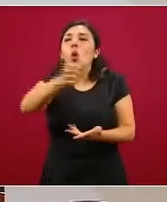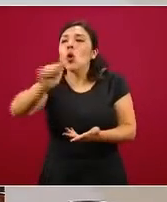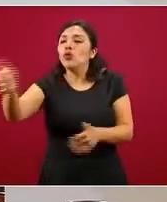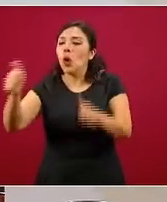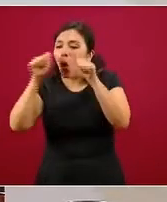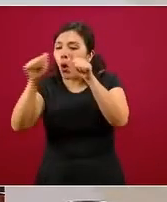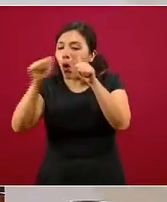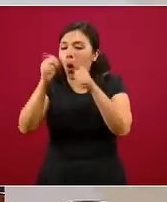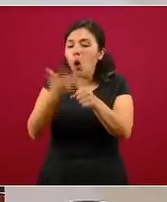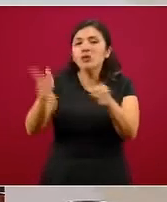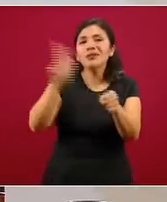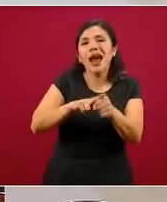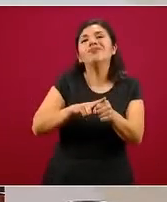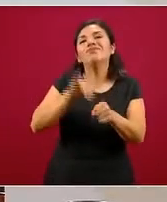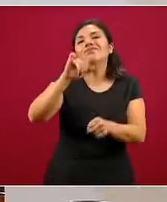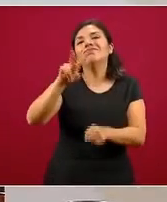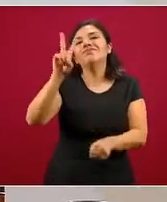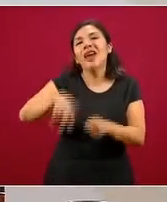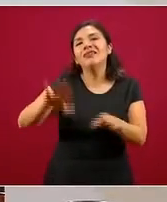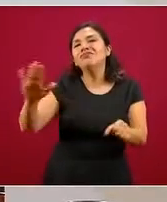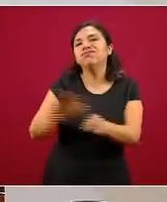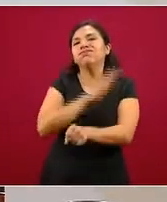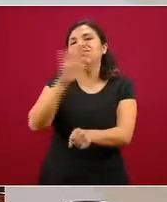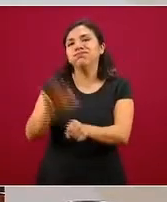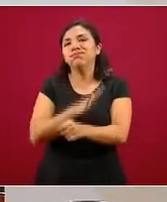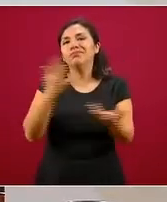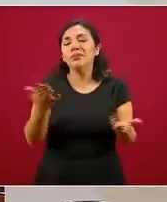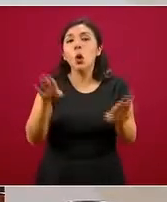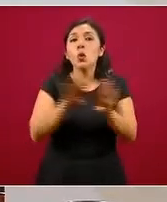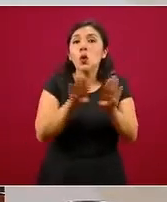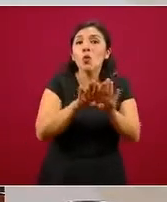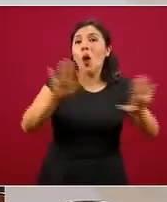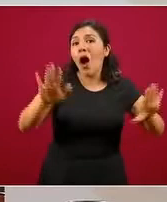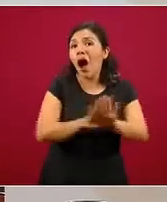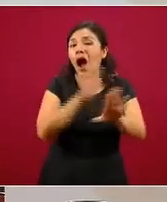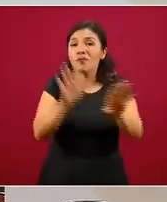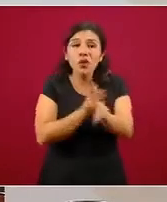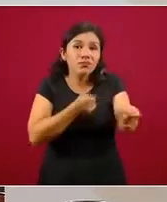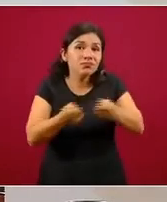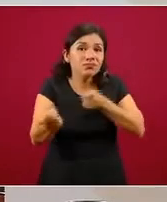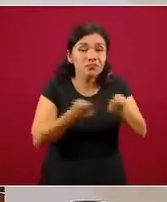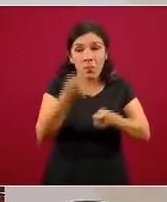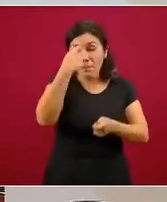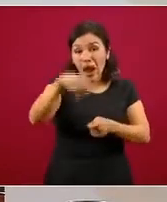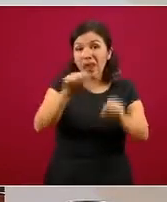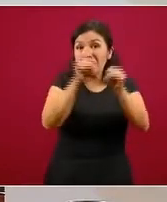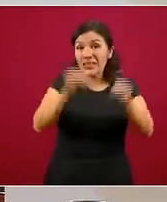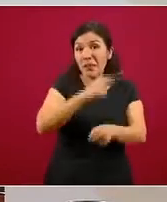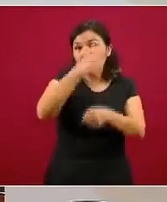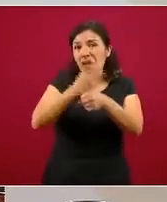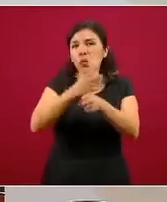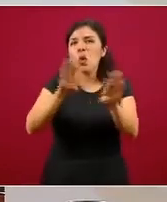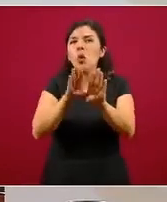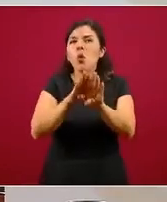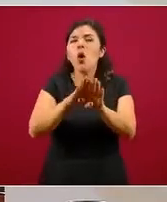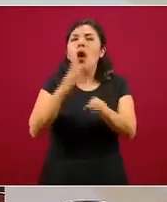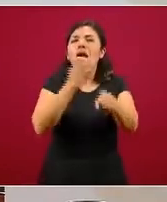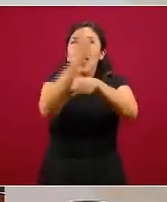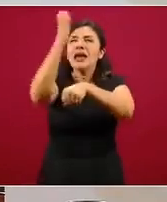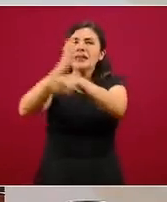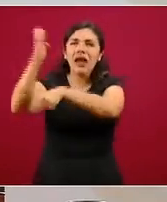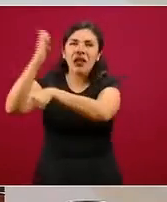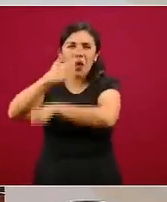atención en otros aspectos. Entonces, lo que se ha hecho son distintas modalidades en donde cada subsistema de salud, es decir, cada sistema